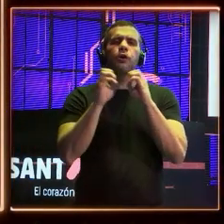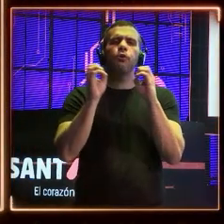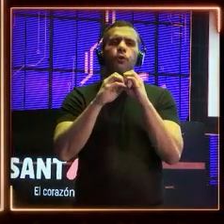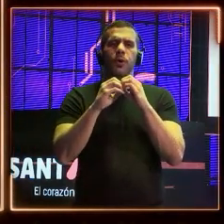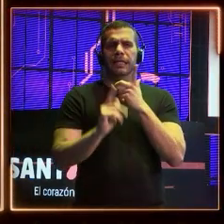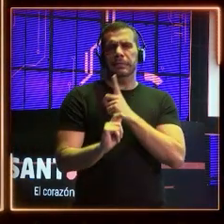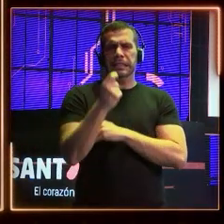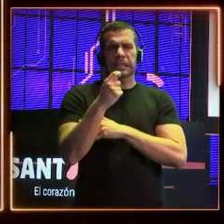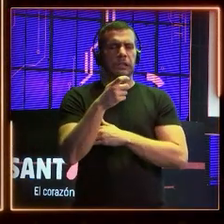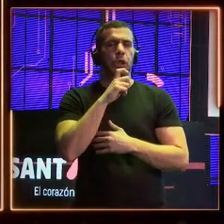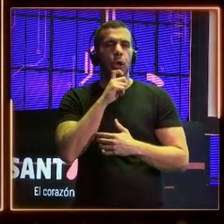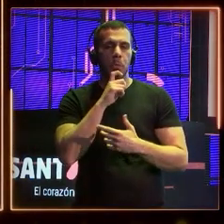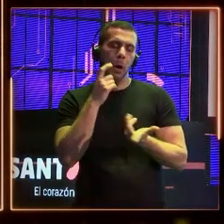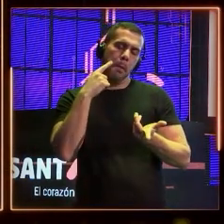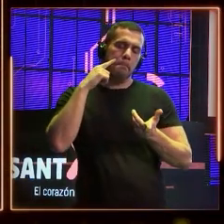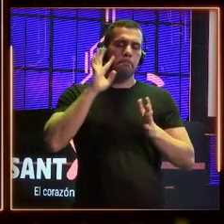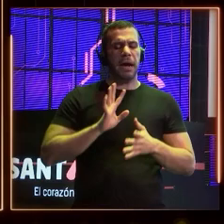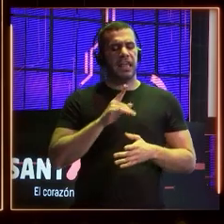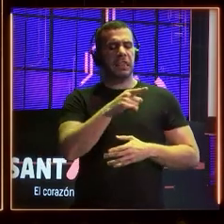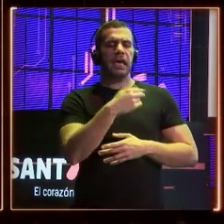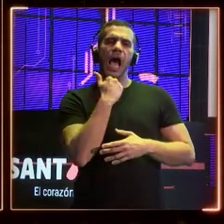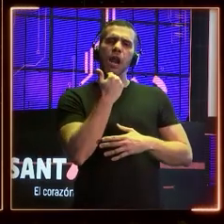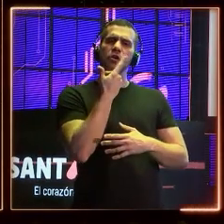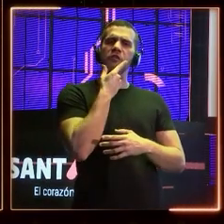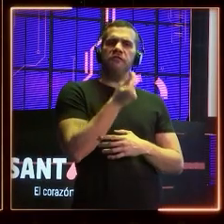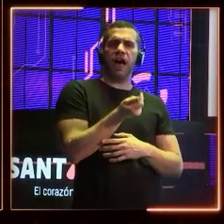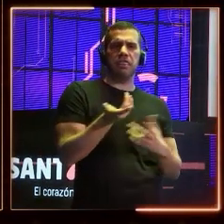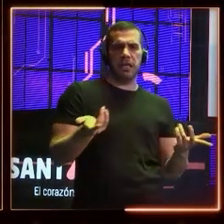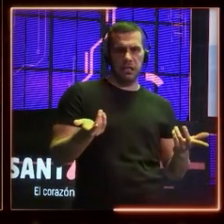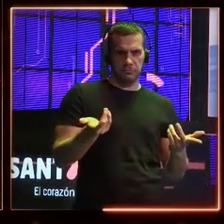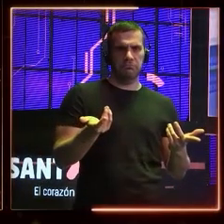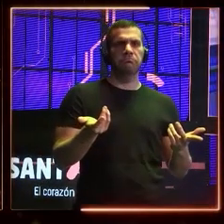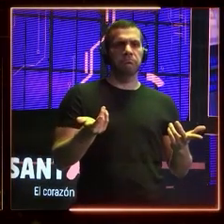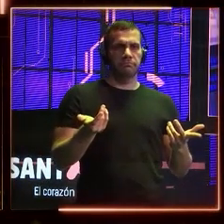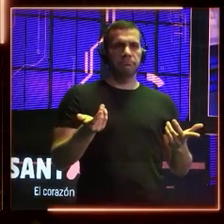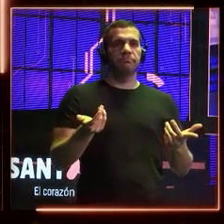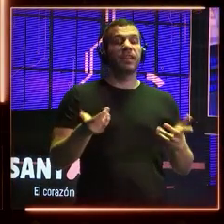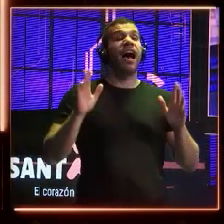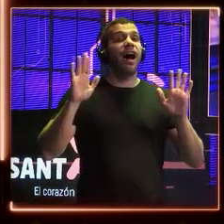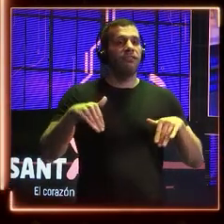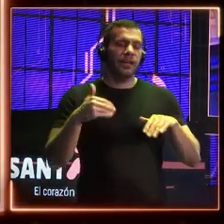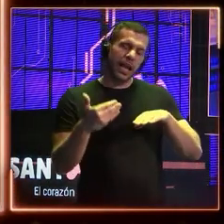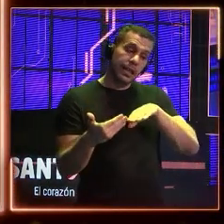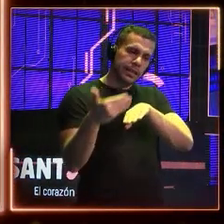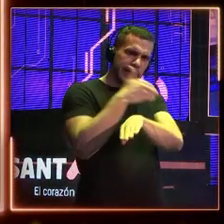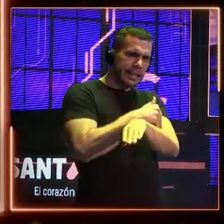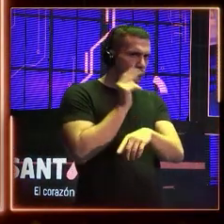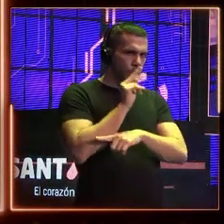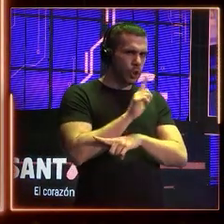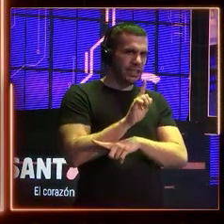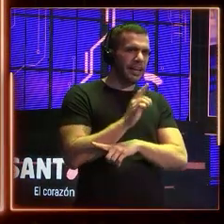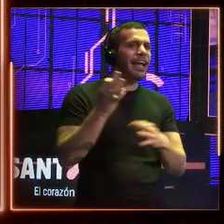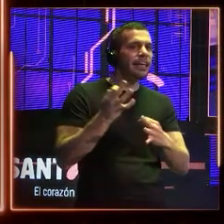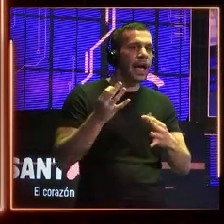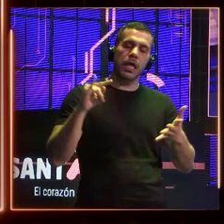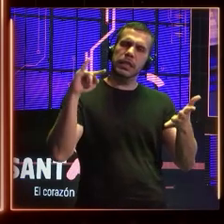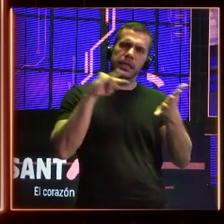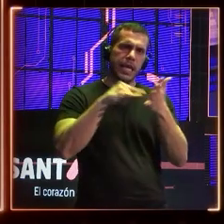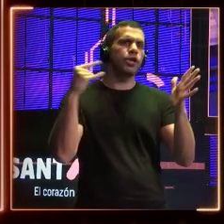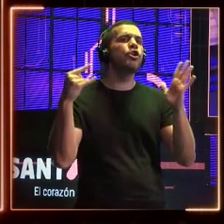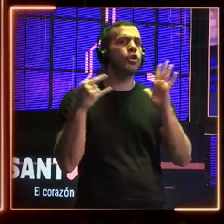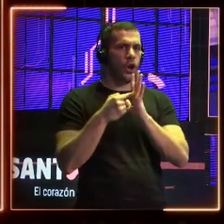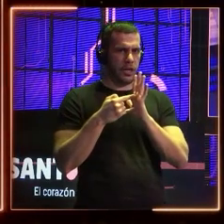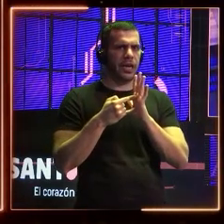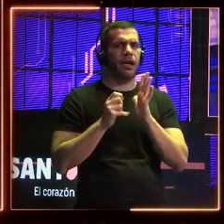parente sencillez detrás de esta cajita que nos invita a escribir algo que buscar lo que hay por detrás es fundamentalmente muchísima tecnología